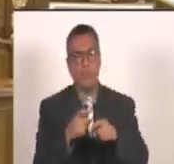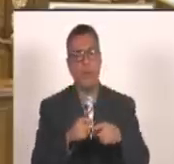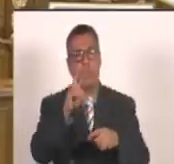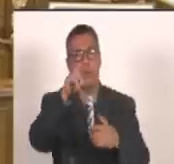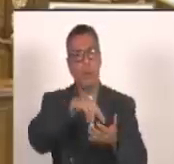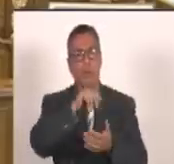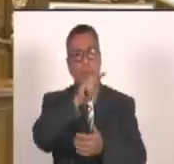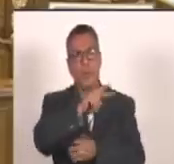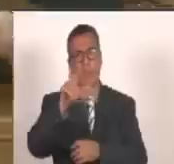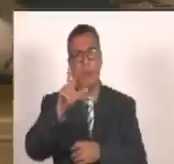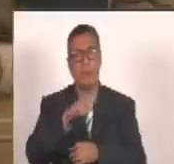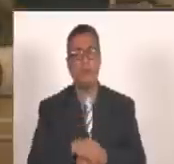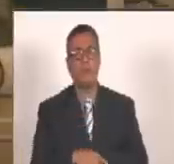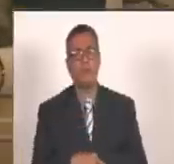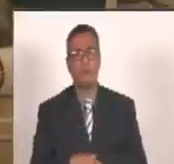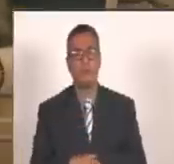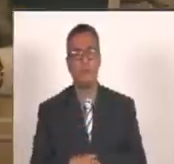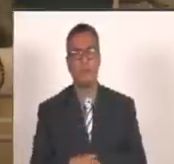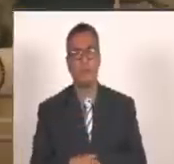de 2023.